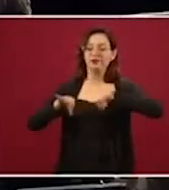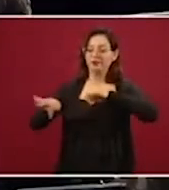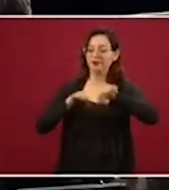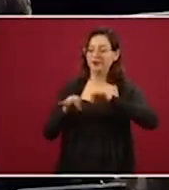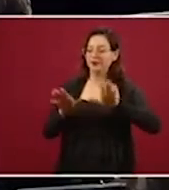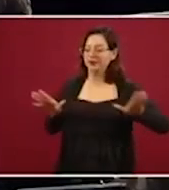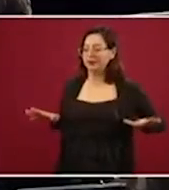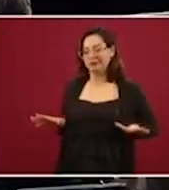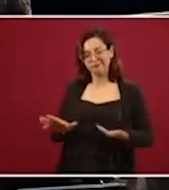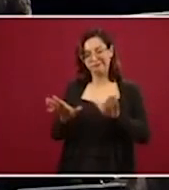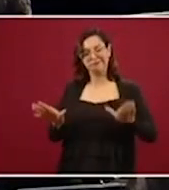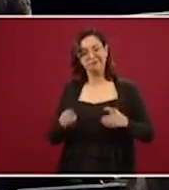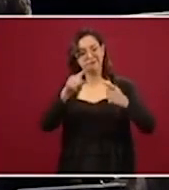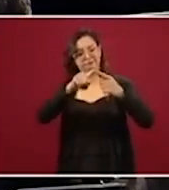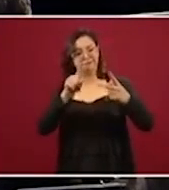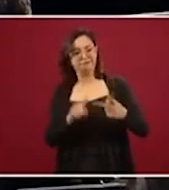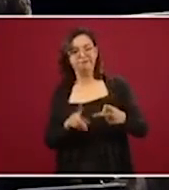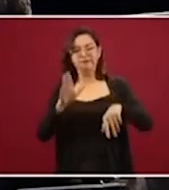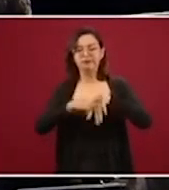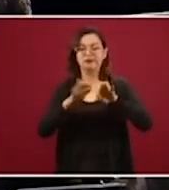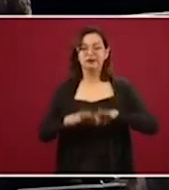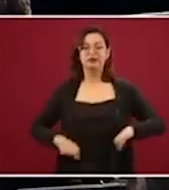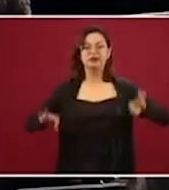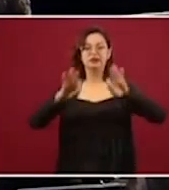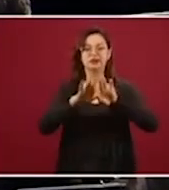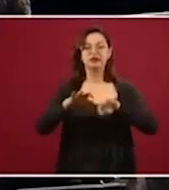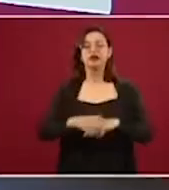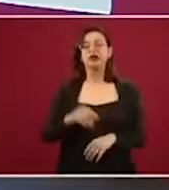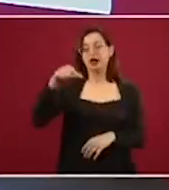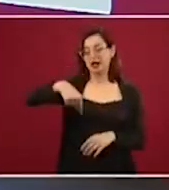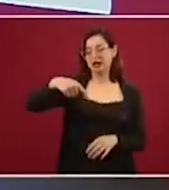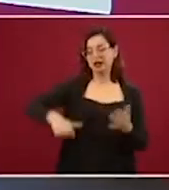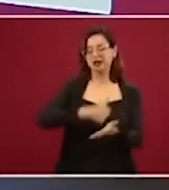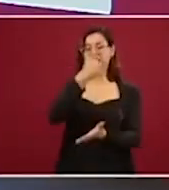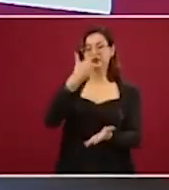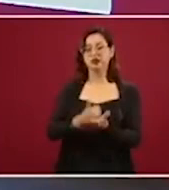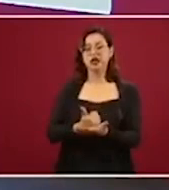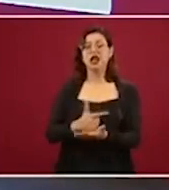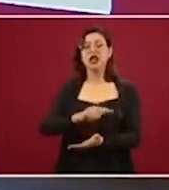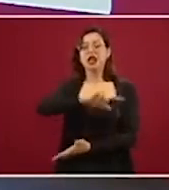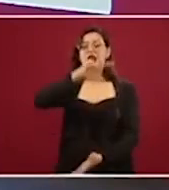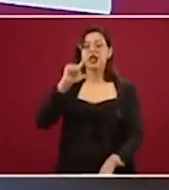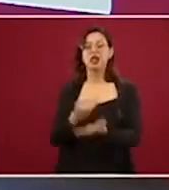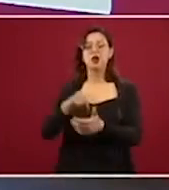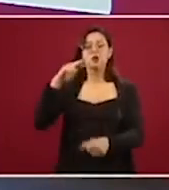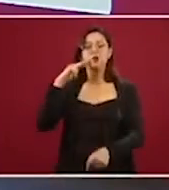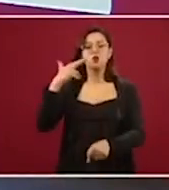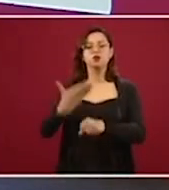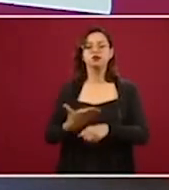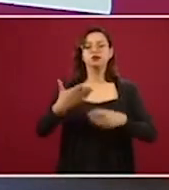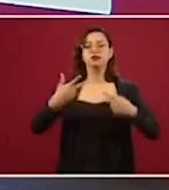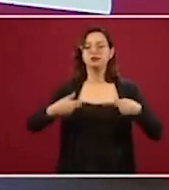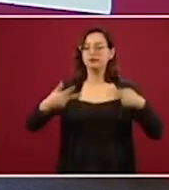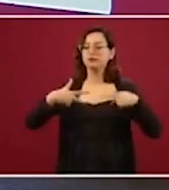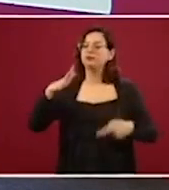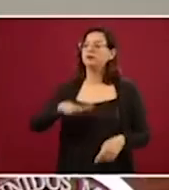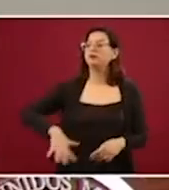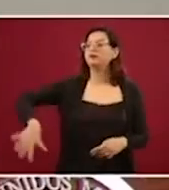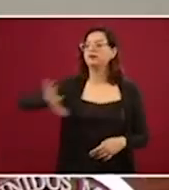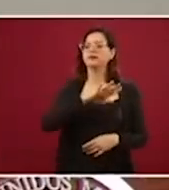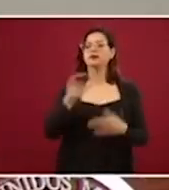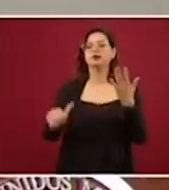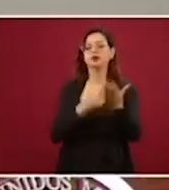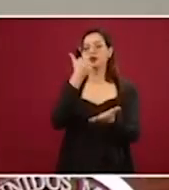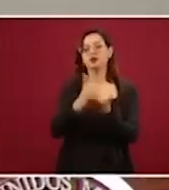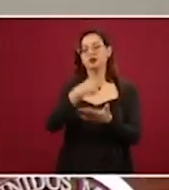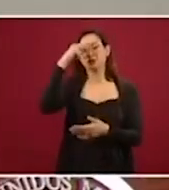objetivos centrales. En la ciudad se llama Ley de Responsabilidad Social de la Ciudad de México. Lo anunciamos recientemente,